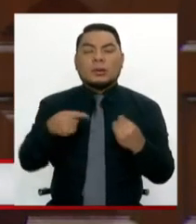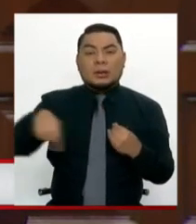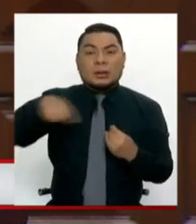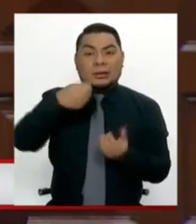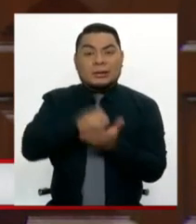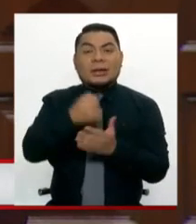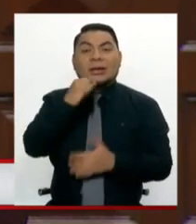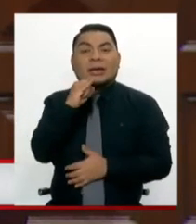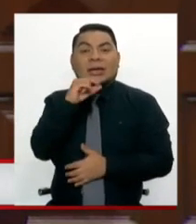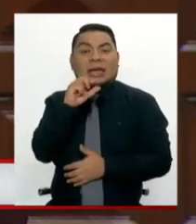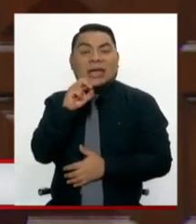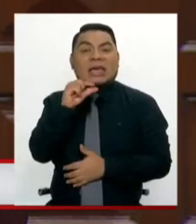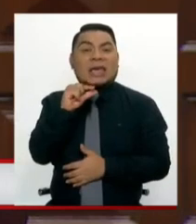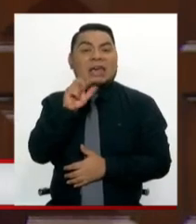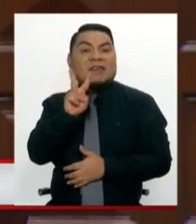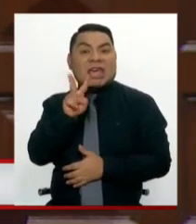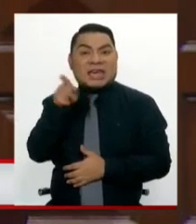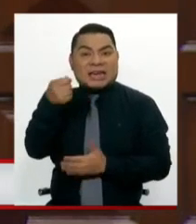impuesto general,